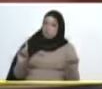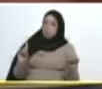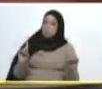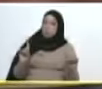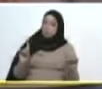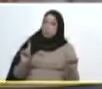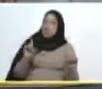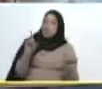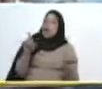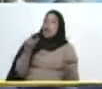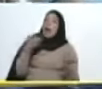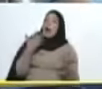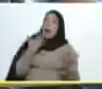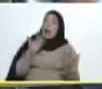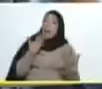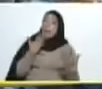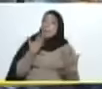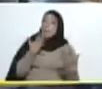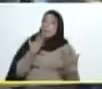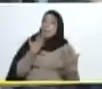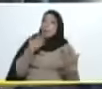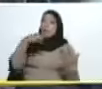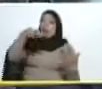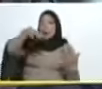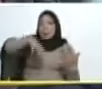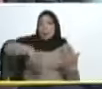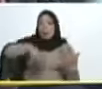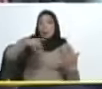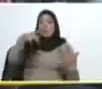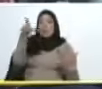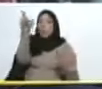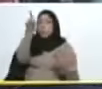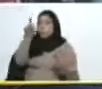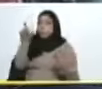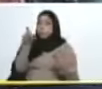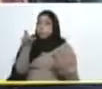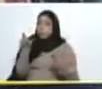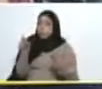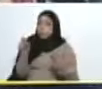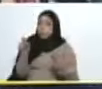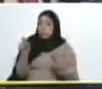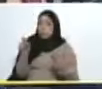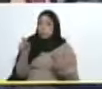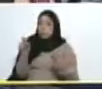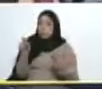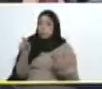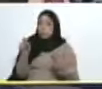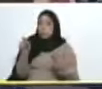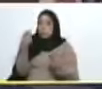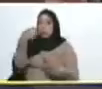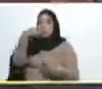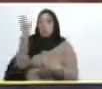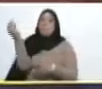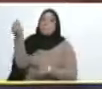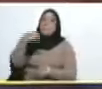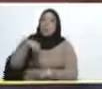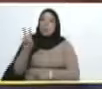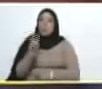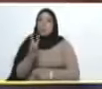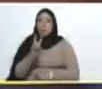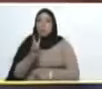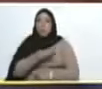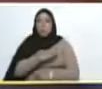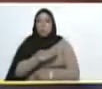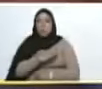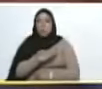trascendente, la creación del Estado de la Guayana Esequiba como un Estado más del